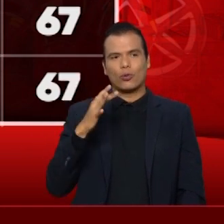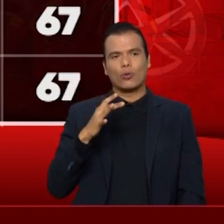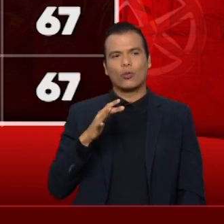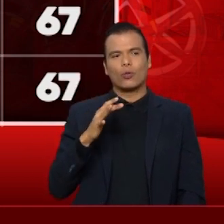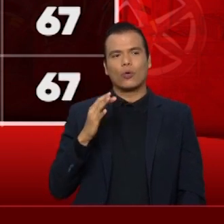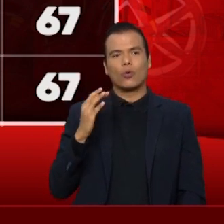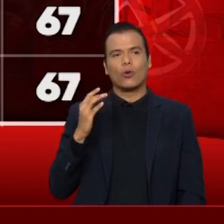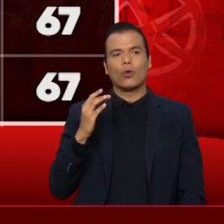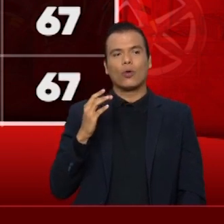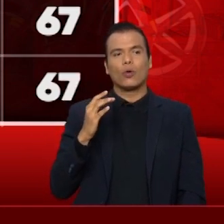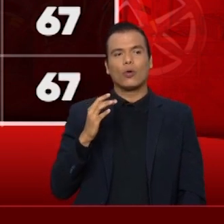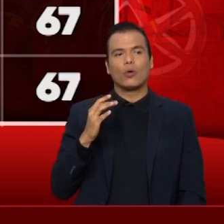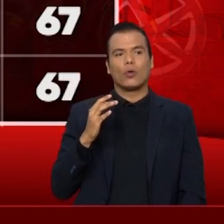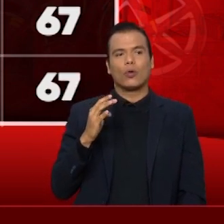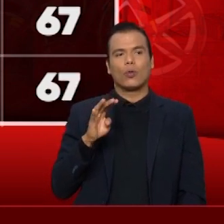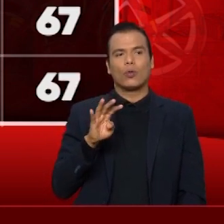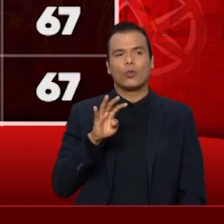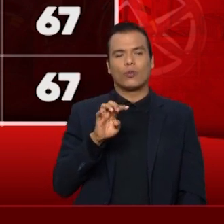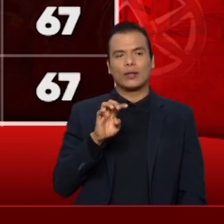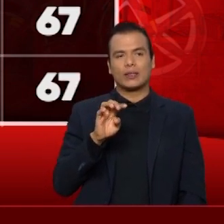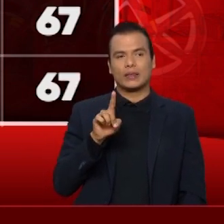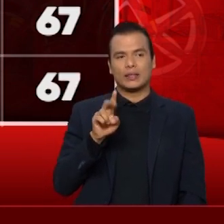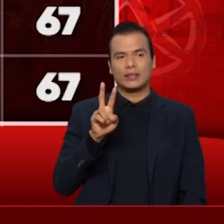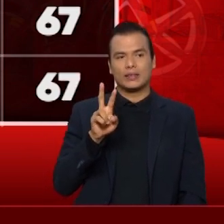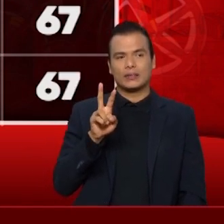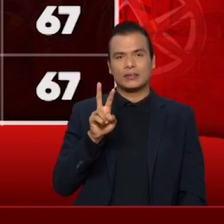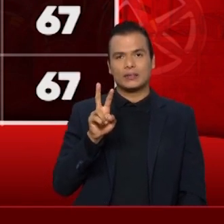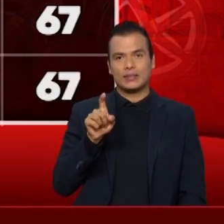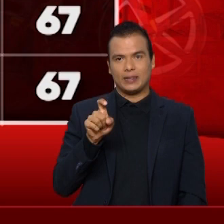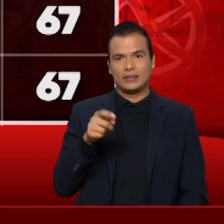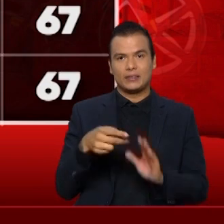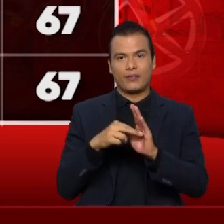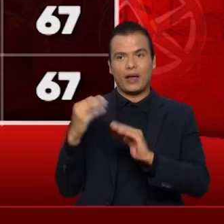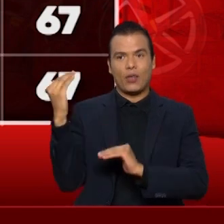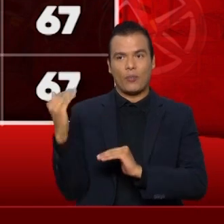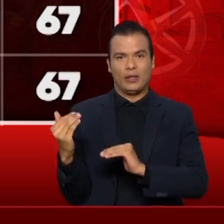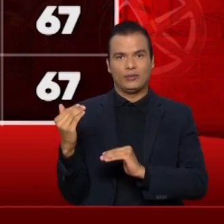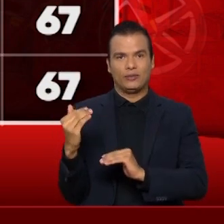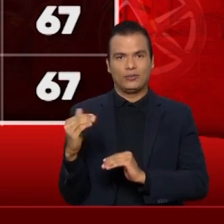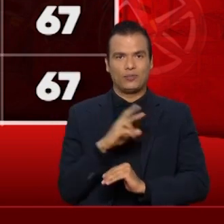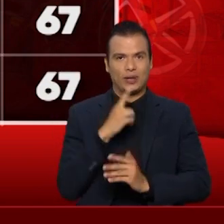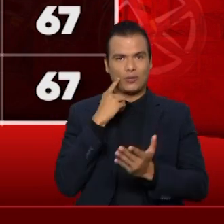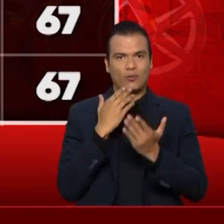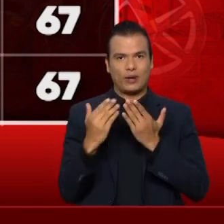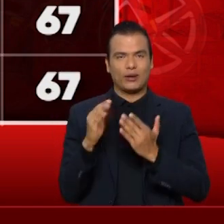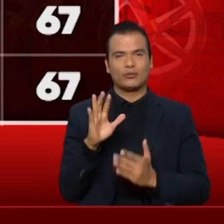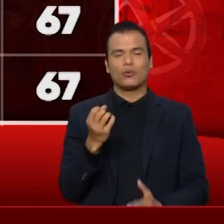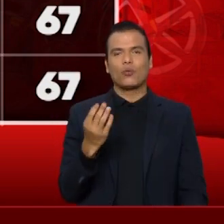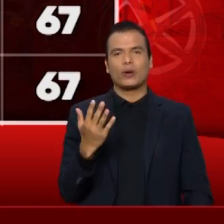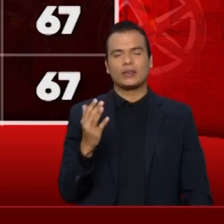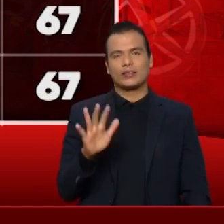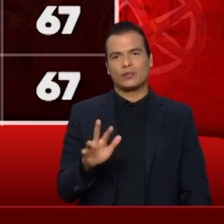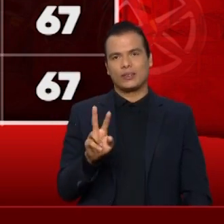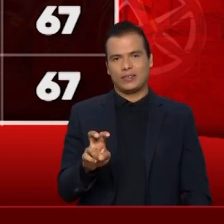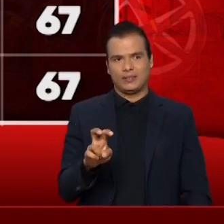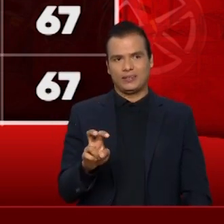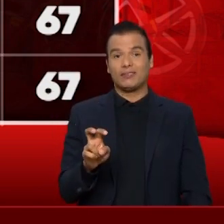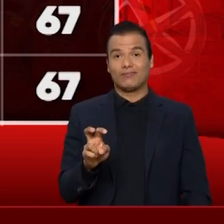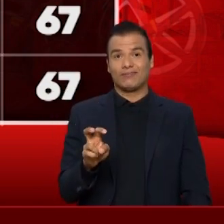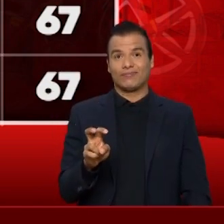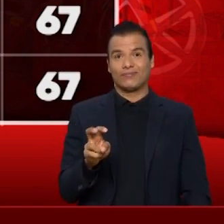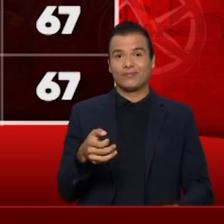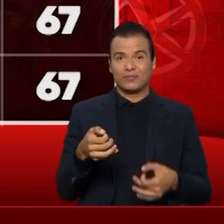57 medallas de oro. Esa es la diferencia y eso es lo que nos hace invencibles. Valle tiene